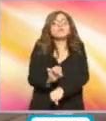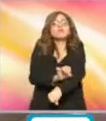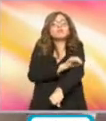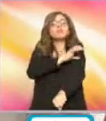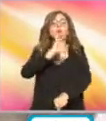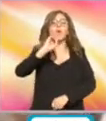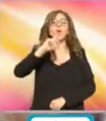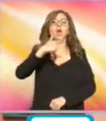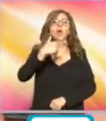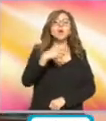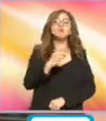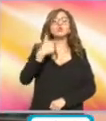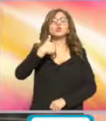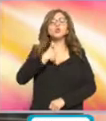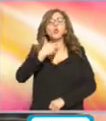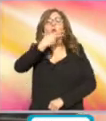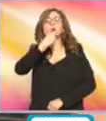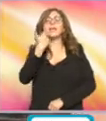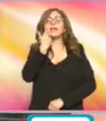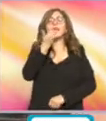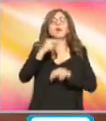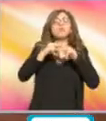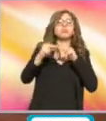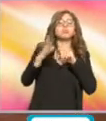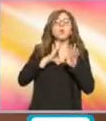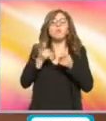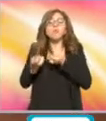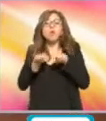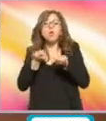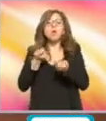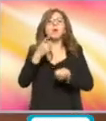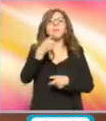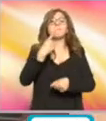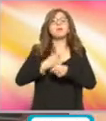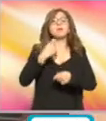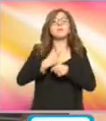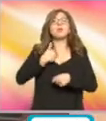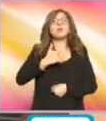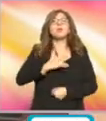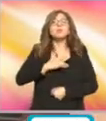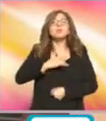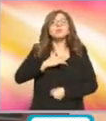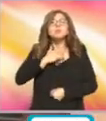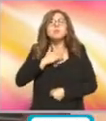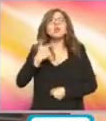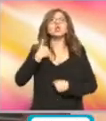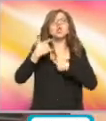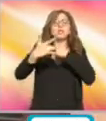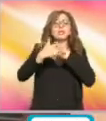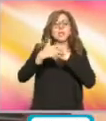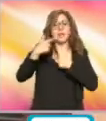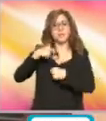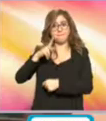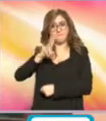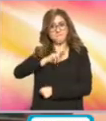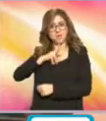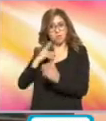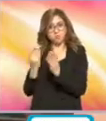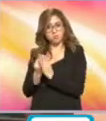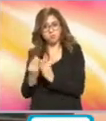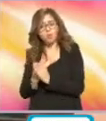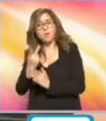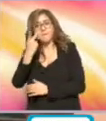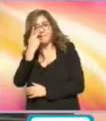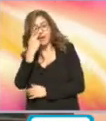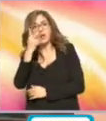es ir aprendiendo a controlar el ritmo y aprender a sentir. Y a sentir no solamente en los genitales, Claro. sino sentir en todo el cuerpo.